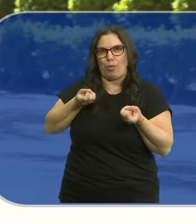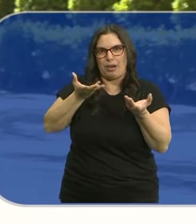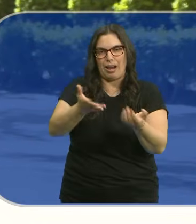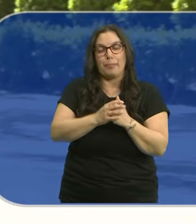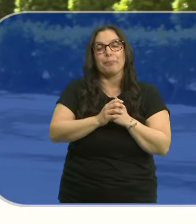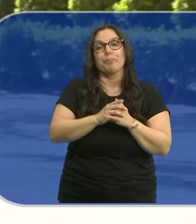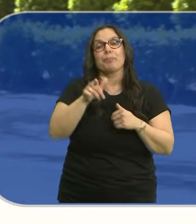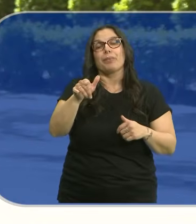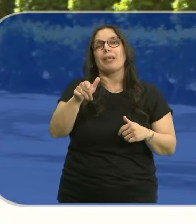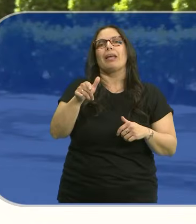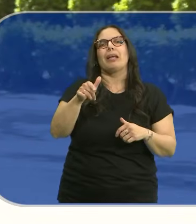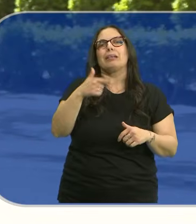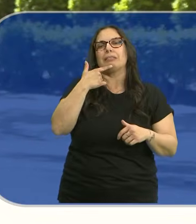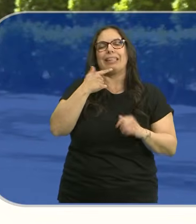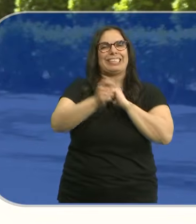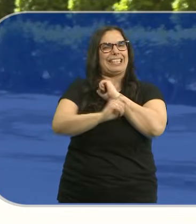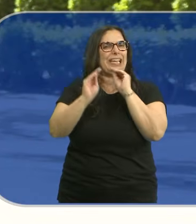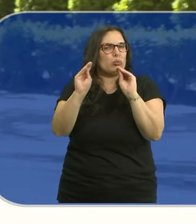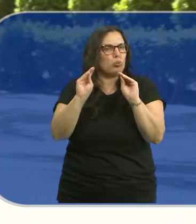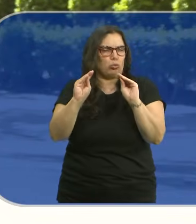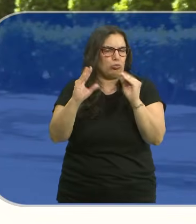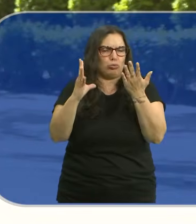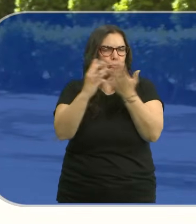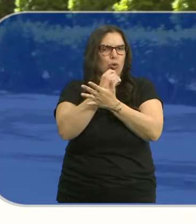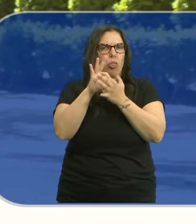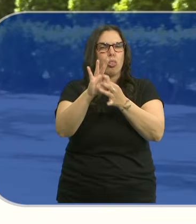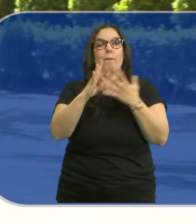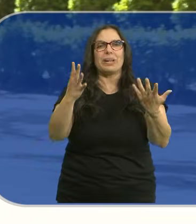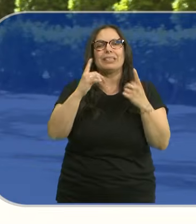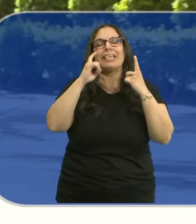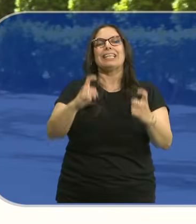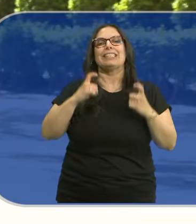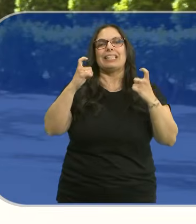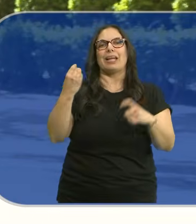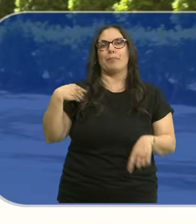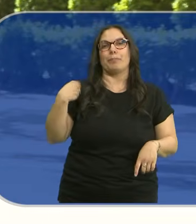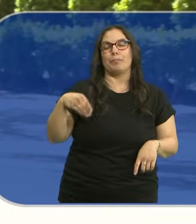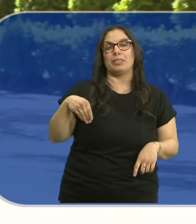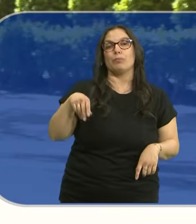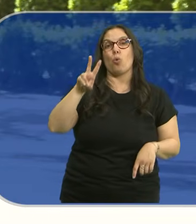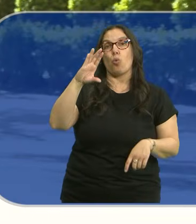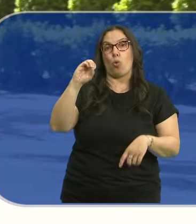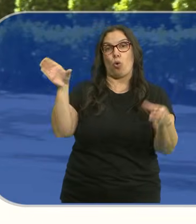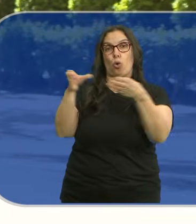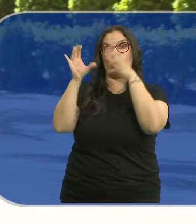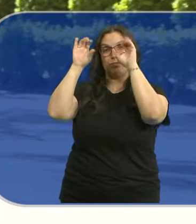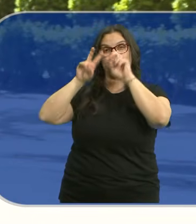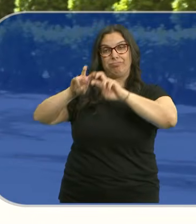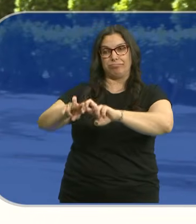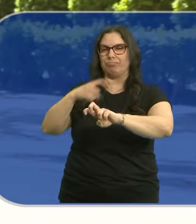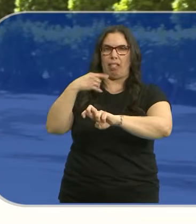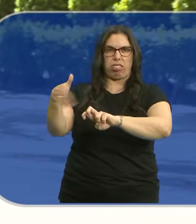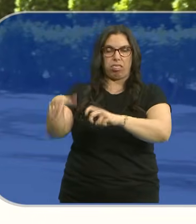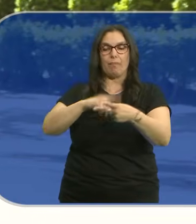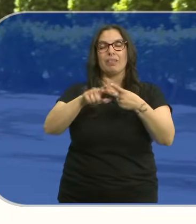el ex número 2 y ha basado toda su estrategia, sobre todo, en intentar desacreditar a la UCO y desmentir al